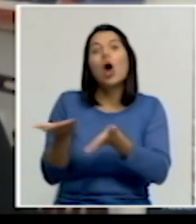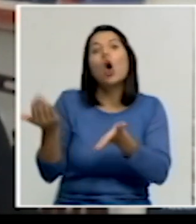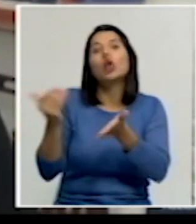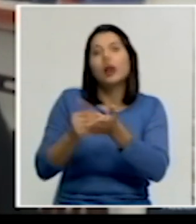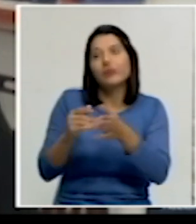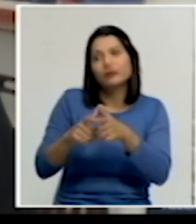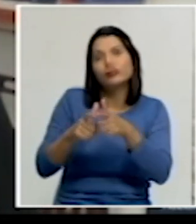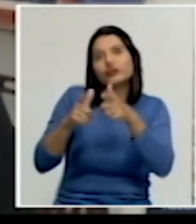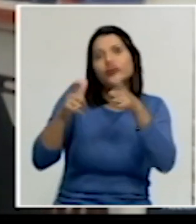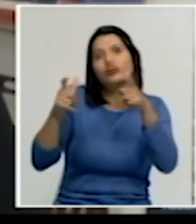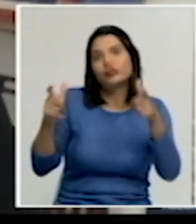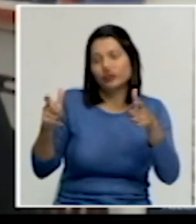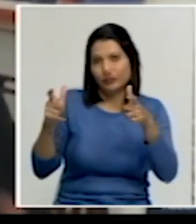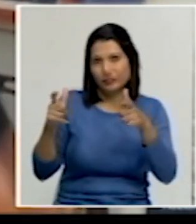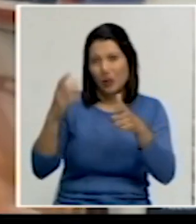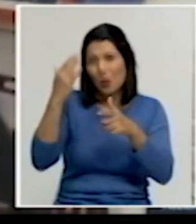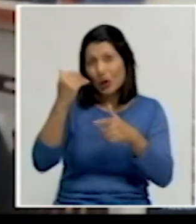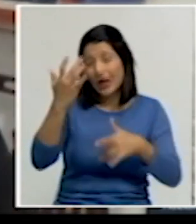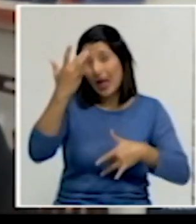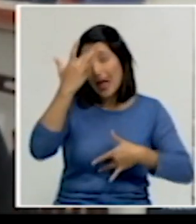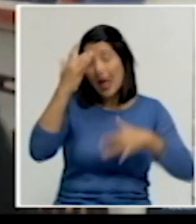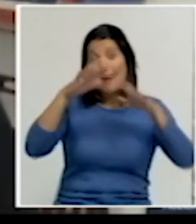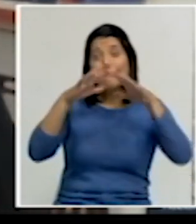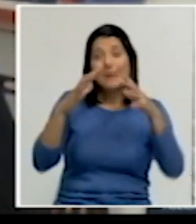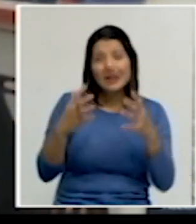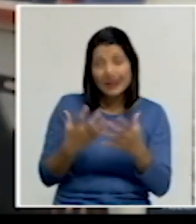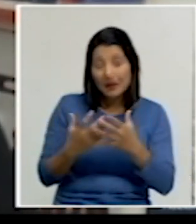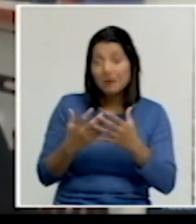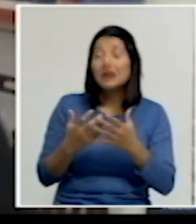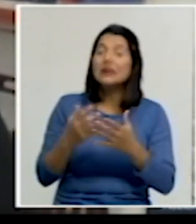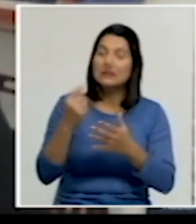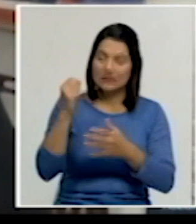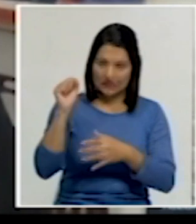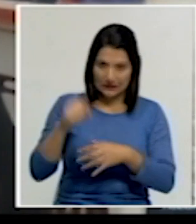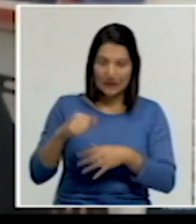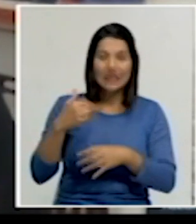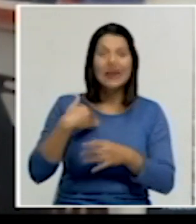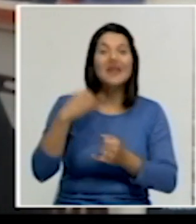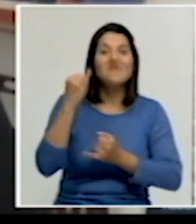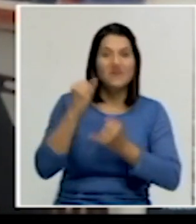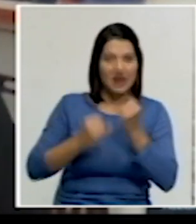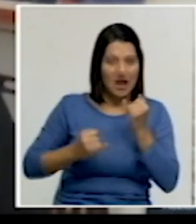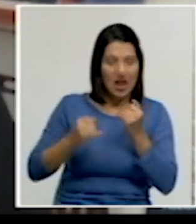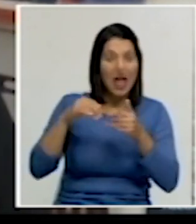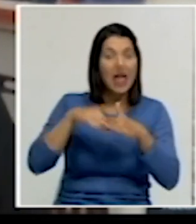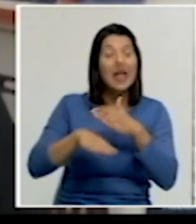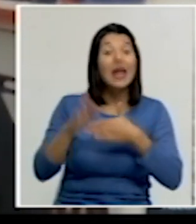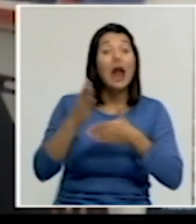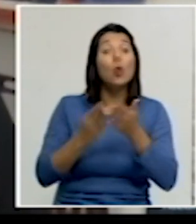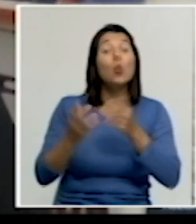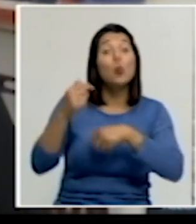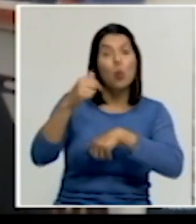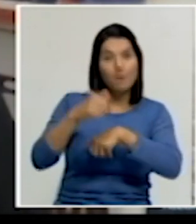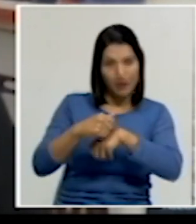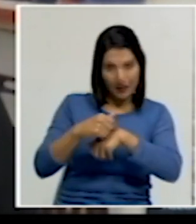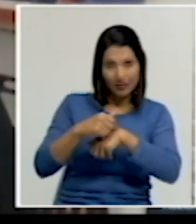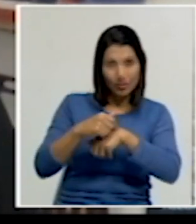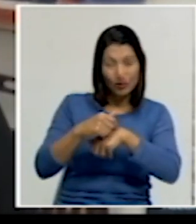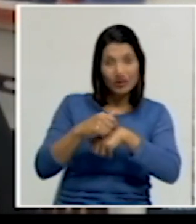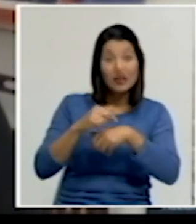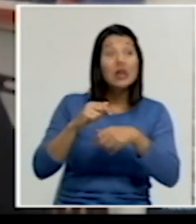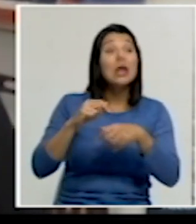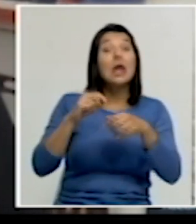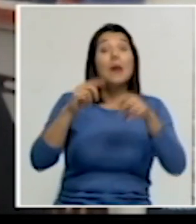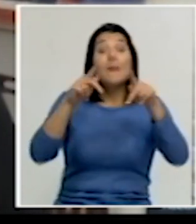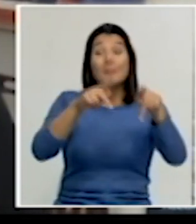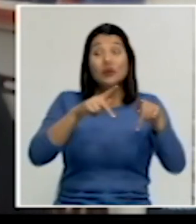Digamos que las pandemias llegan a su final en algún momento. Los virus luego se convierten a endémicos, que